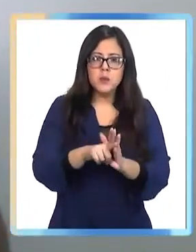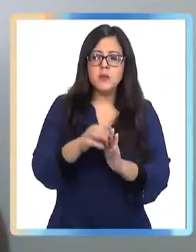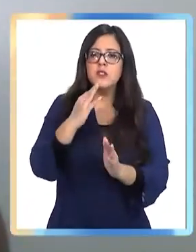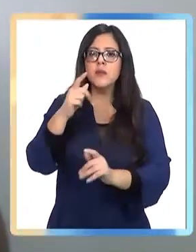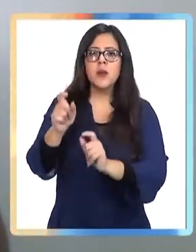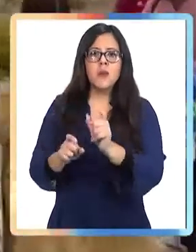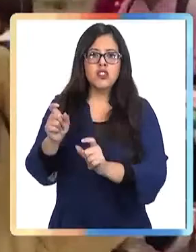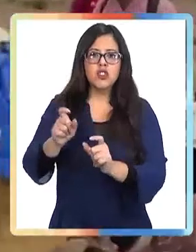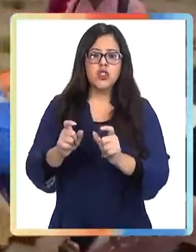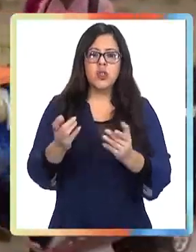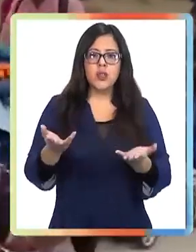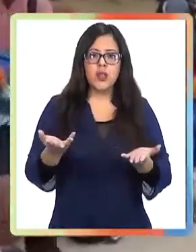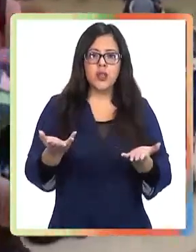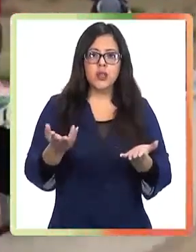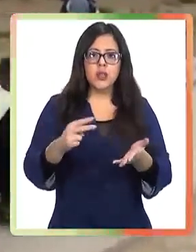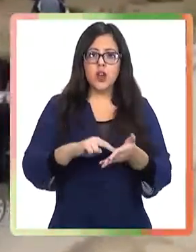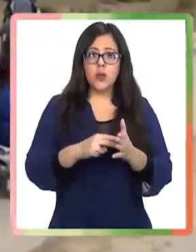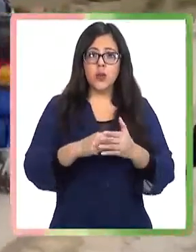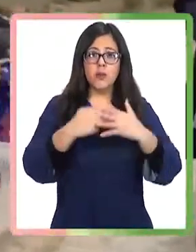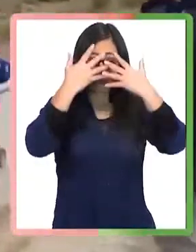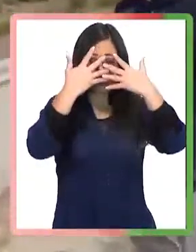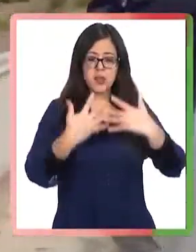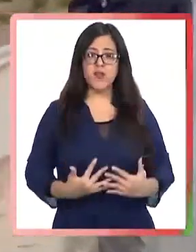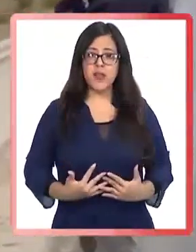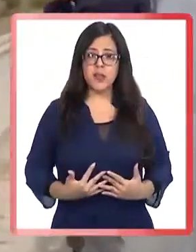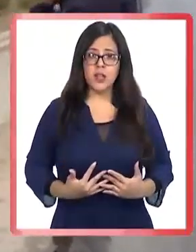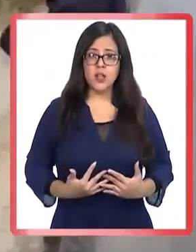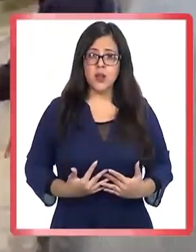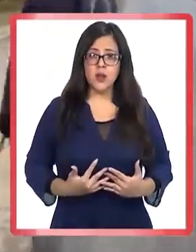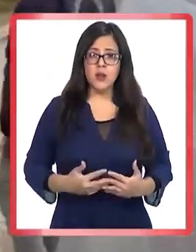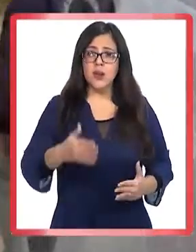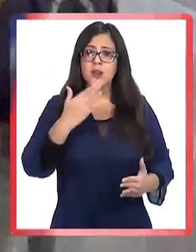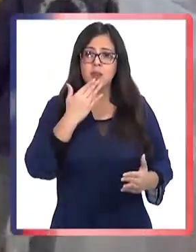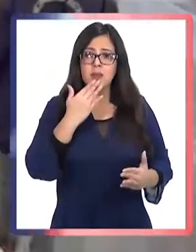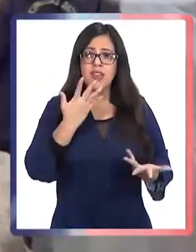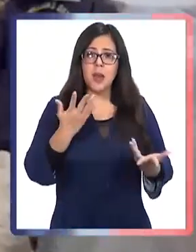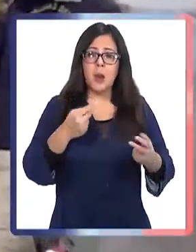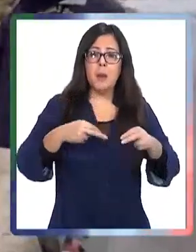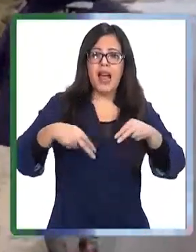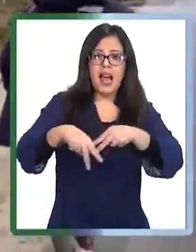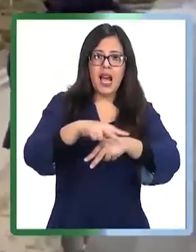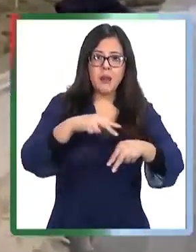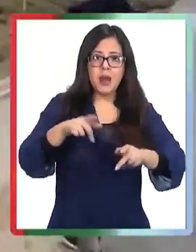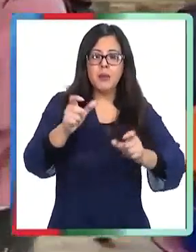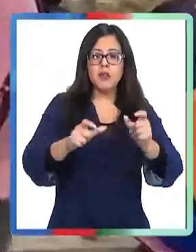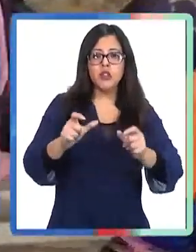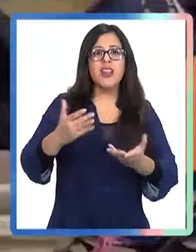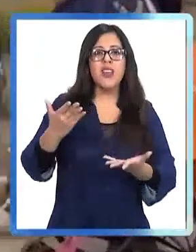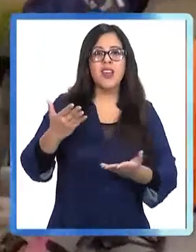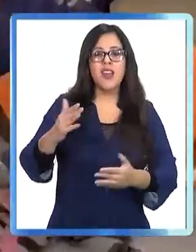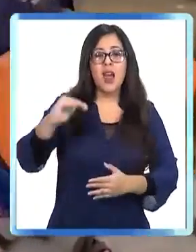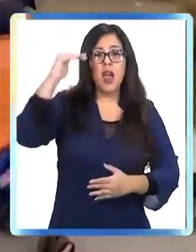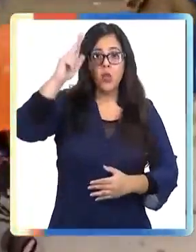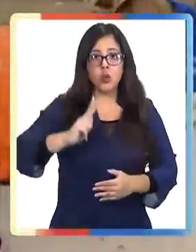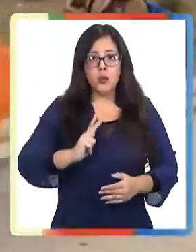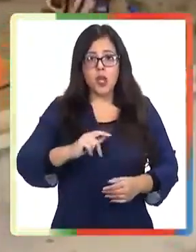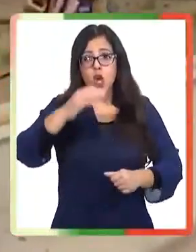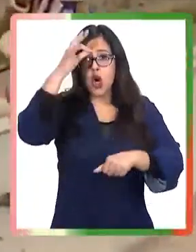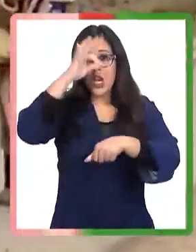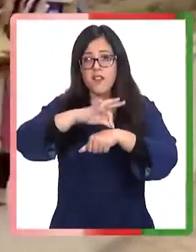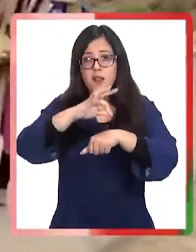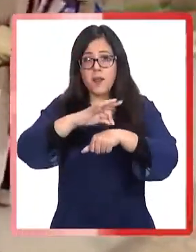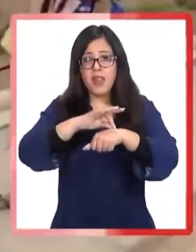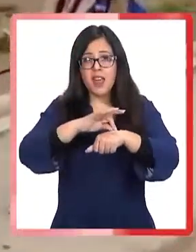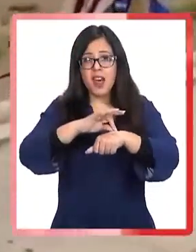siguen ingresando personas con problemas físicos, con problemas de movilidad, adultos mayores que tienen